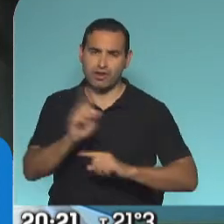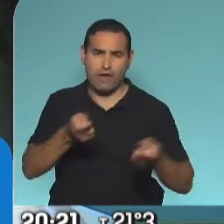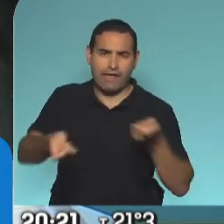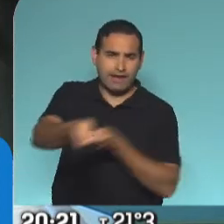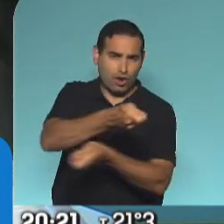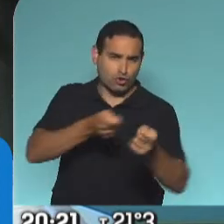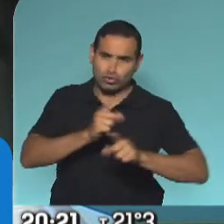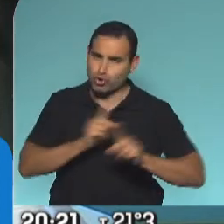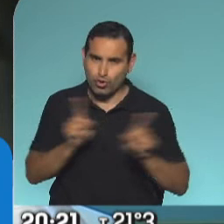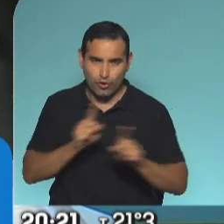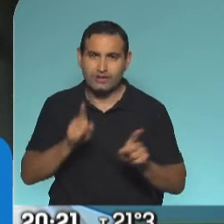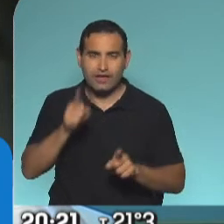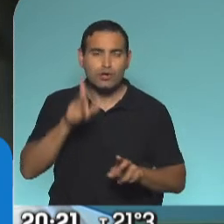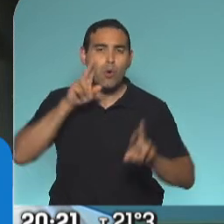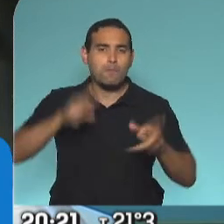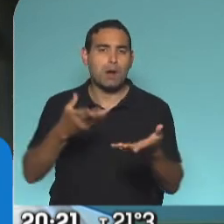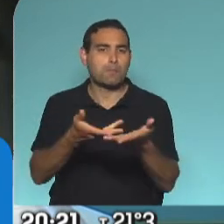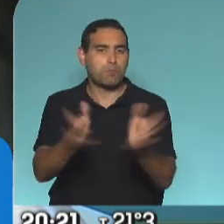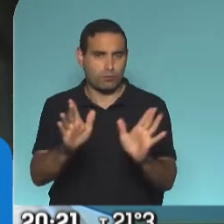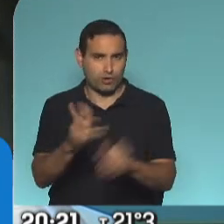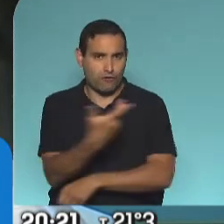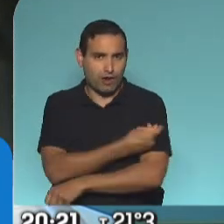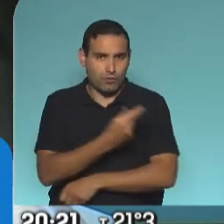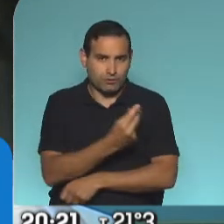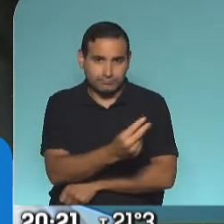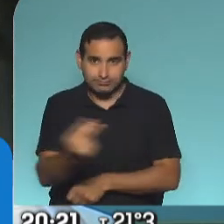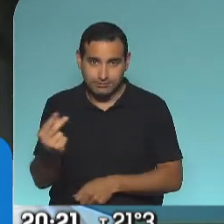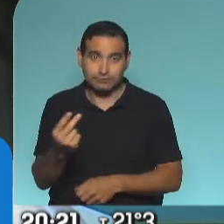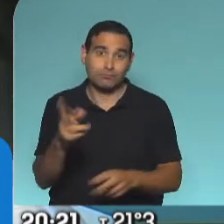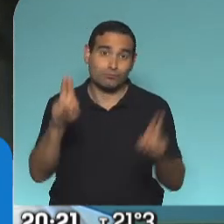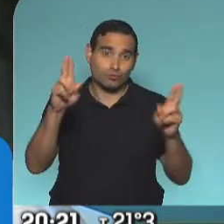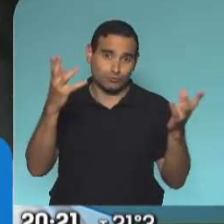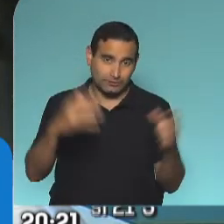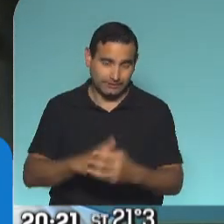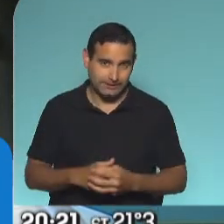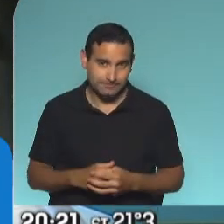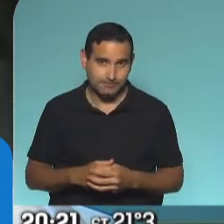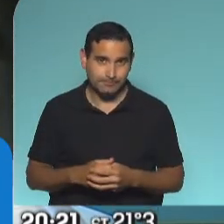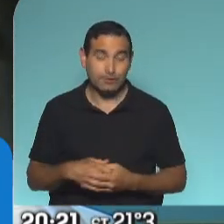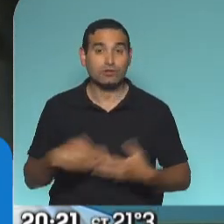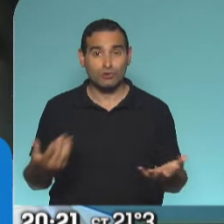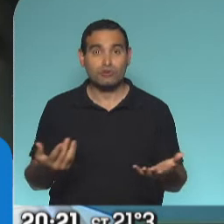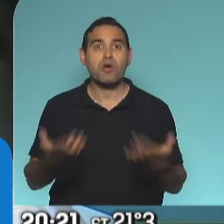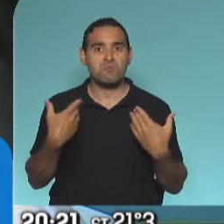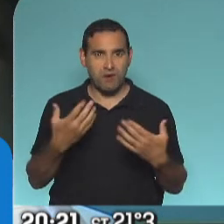negocie. Va a ser una política pública la vacunación. Afortunadamente,